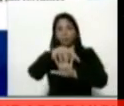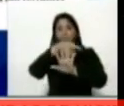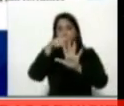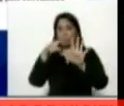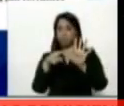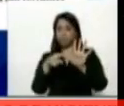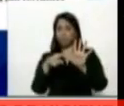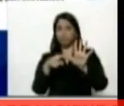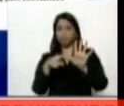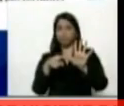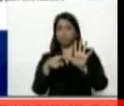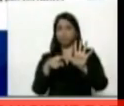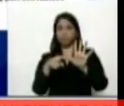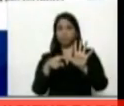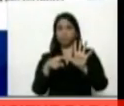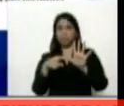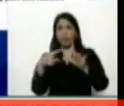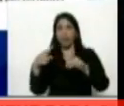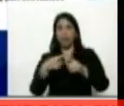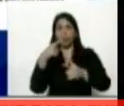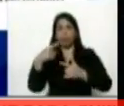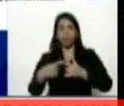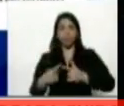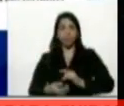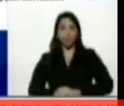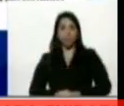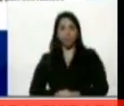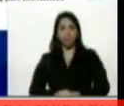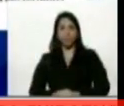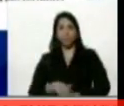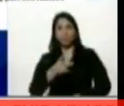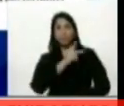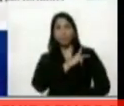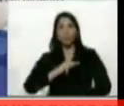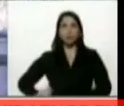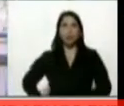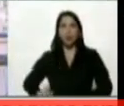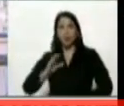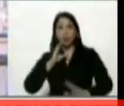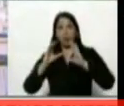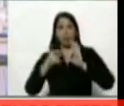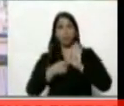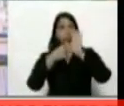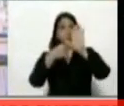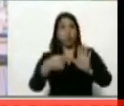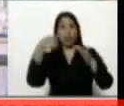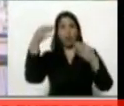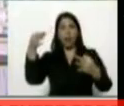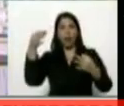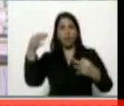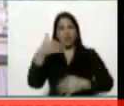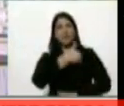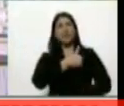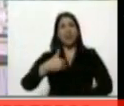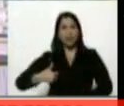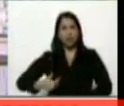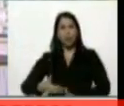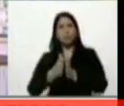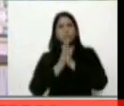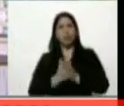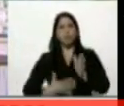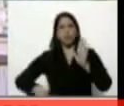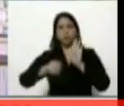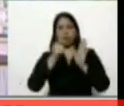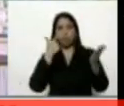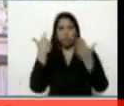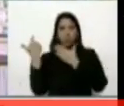tomar algún tipo de decisión que pueda ser delicada para el mañana de los Estados Unidos, y ahí vamos a otro punto, para el mañana de los Estados Unidos,